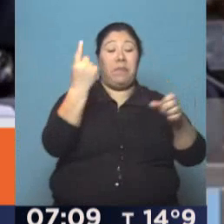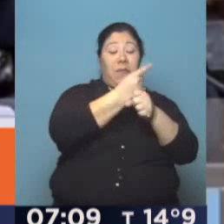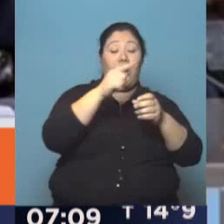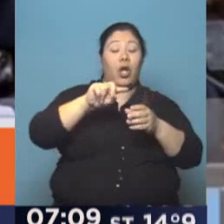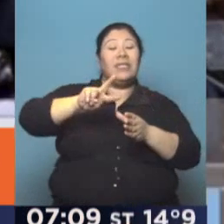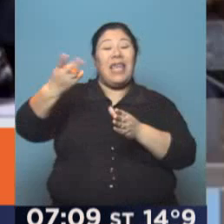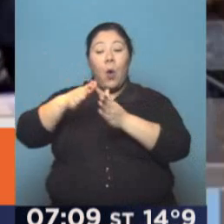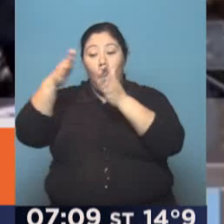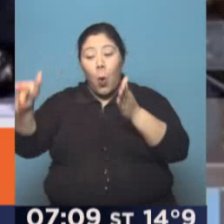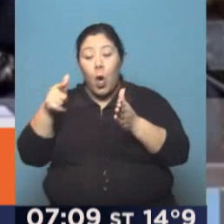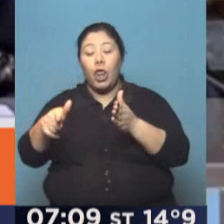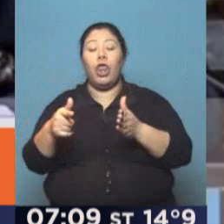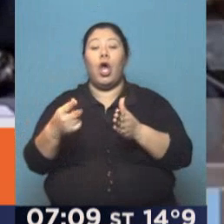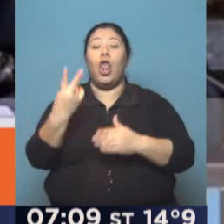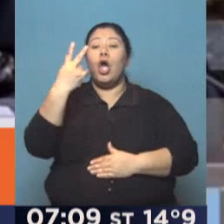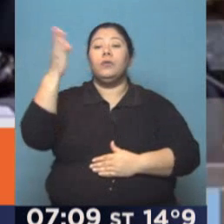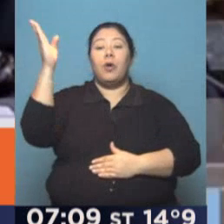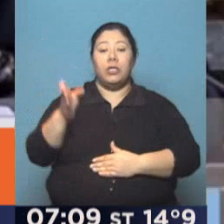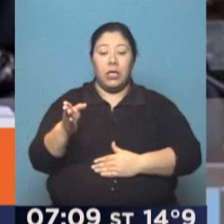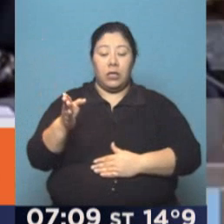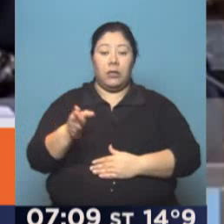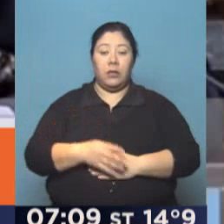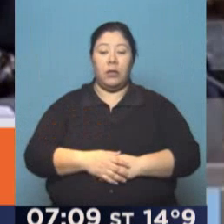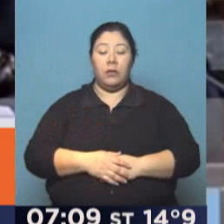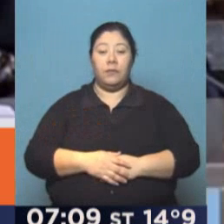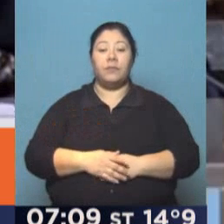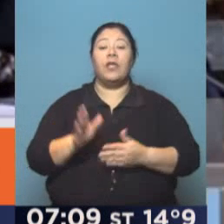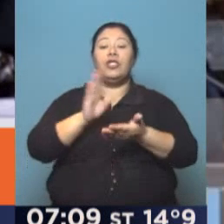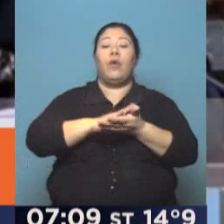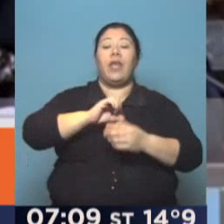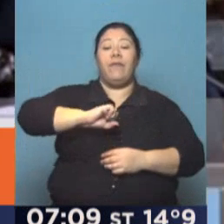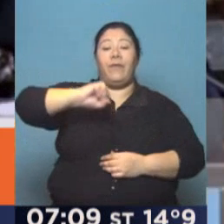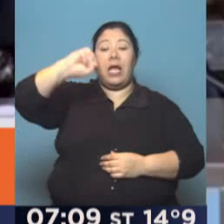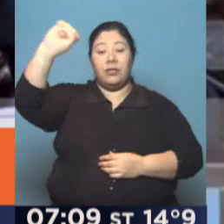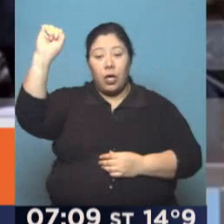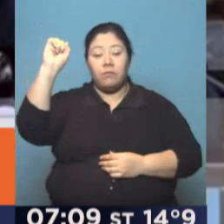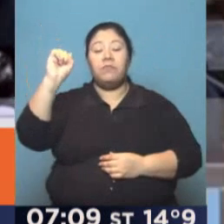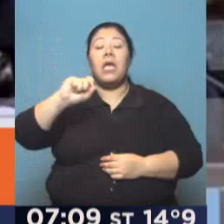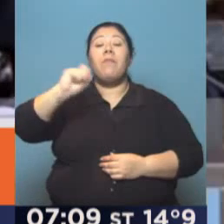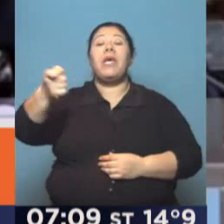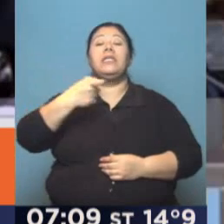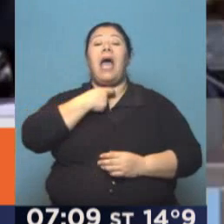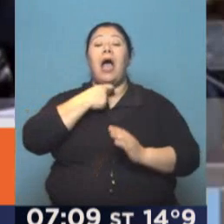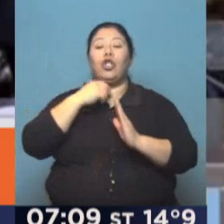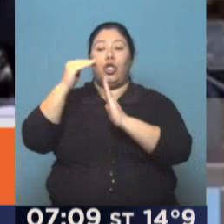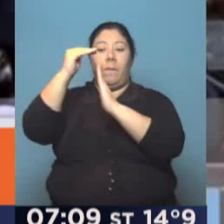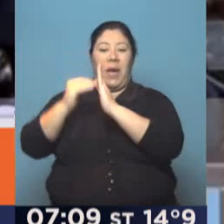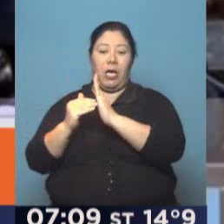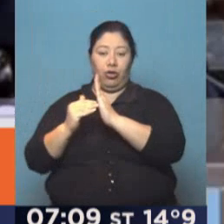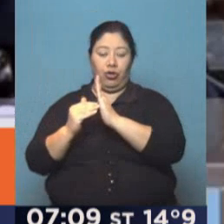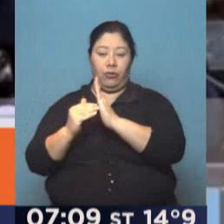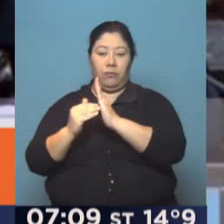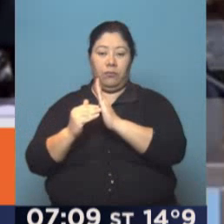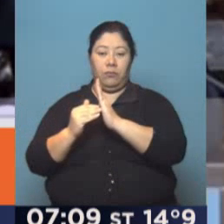vamos viendo de los que hacen seguimiento de la inflación nos indican que vamos a tener un agosto más bajo que es, probablemente